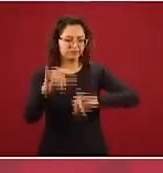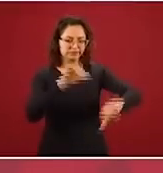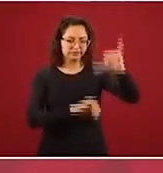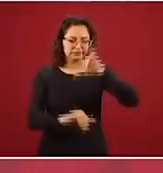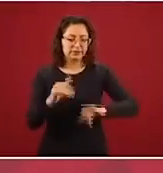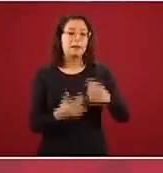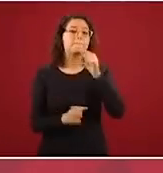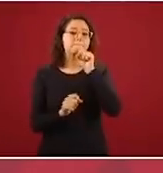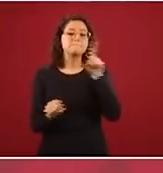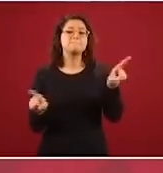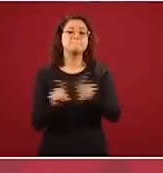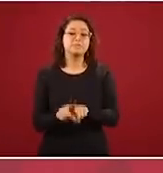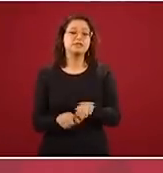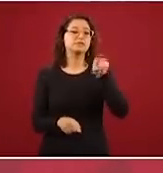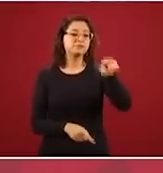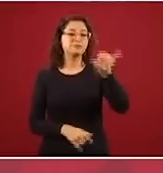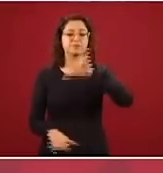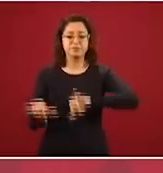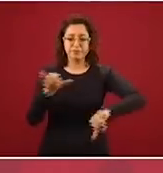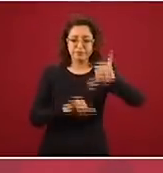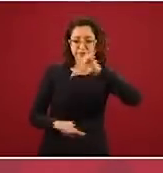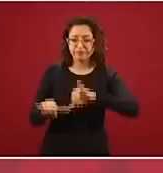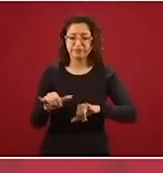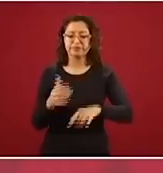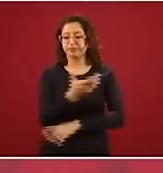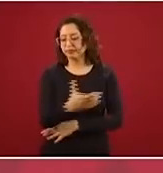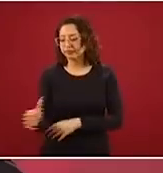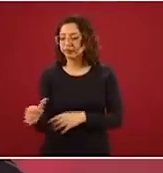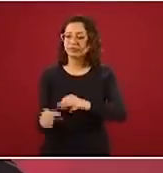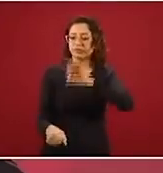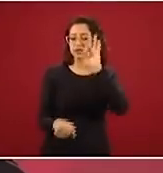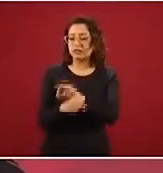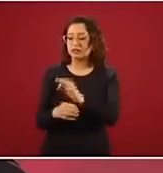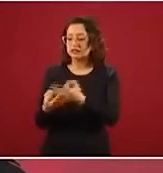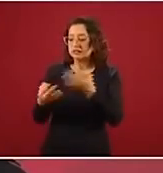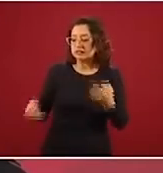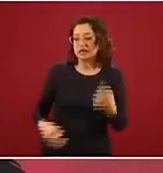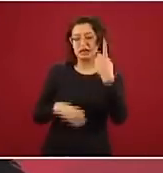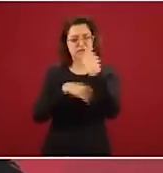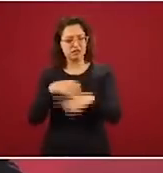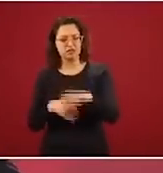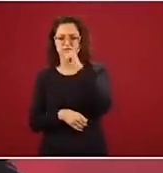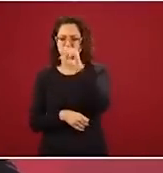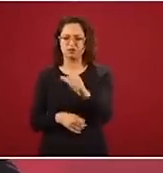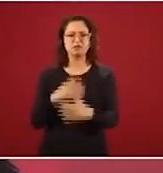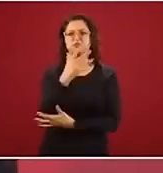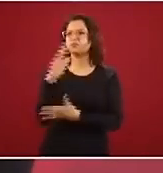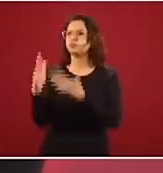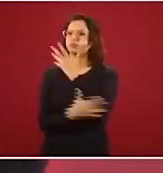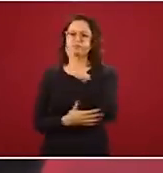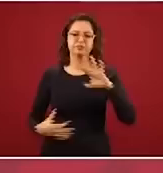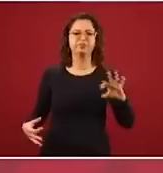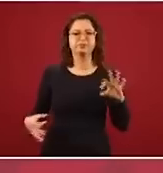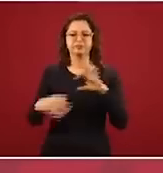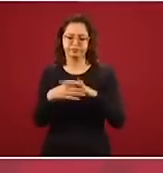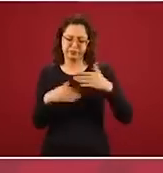Se busque también que sea fertilizante que no afecte, que no dañe el suelo, lo más orgánico posible. En eso